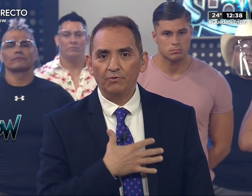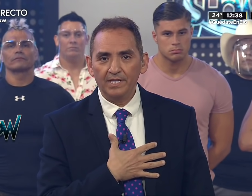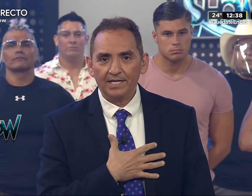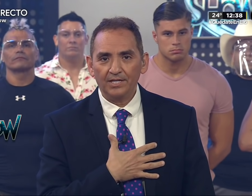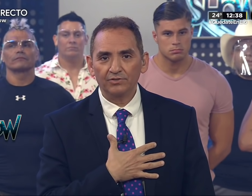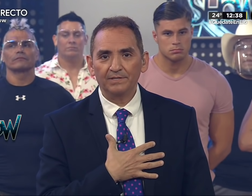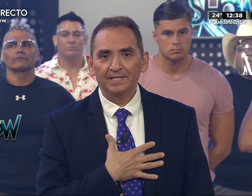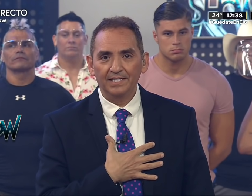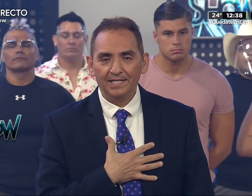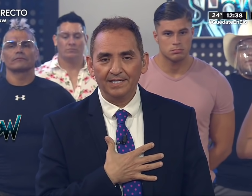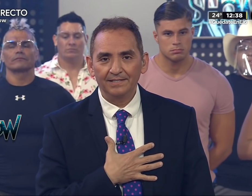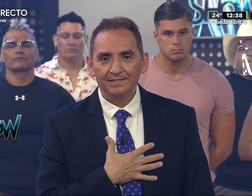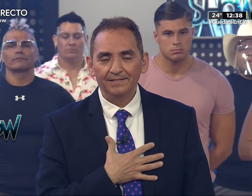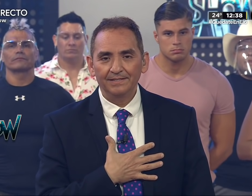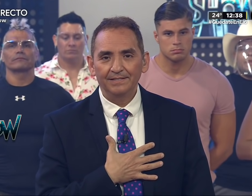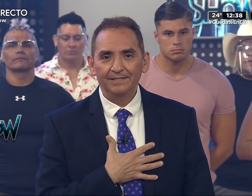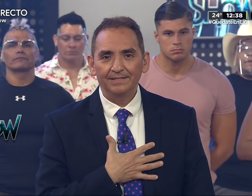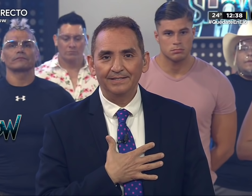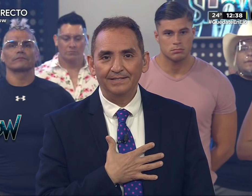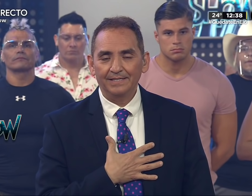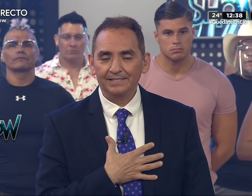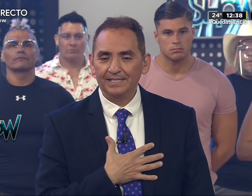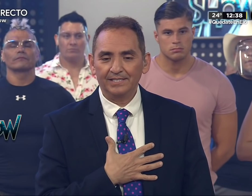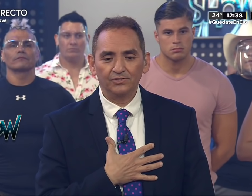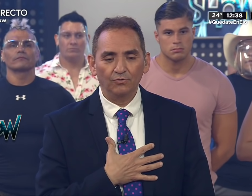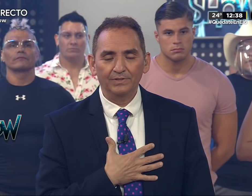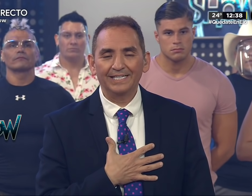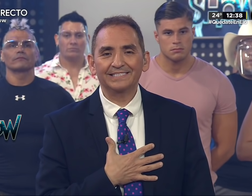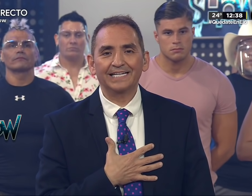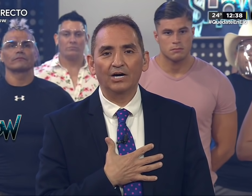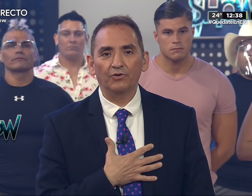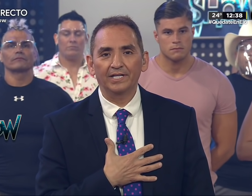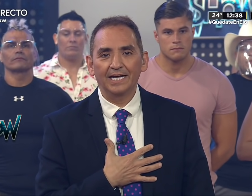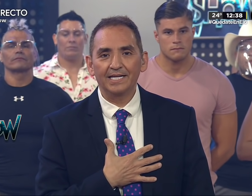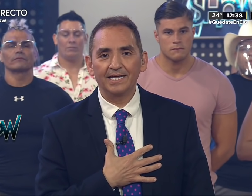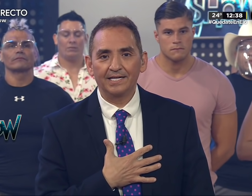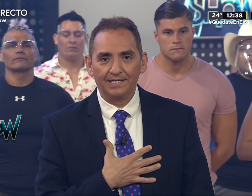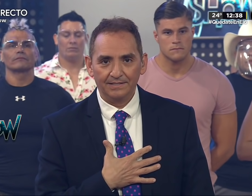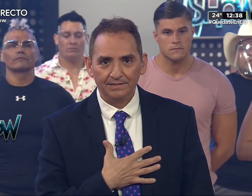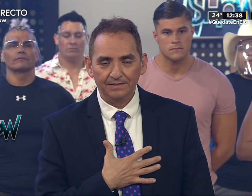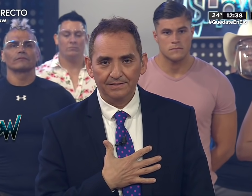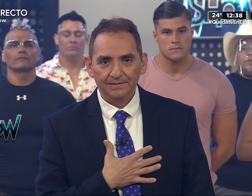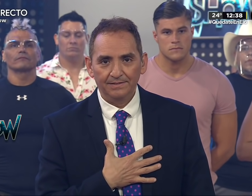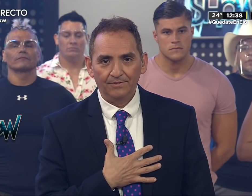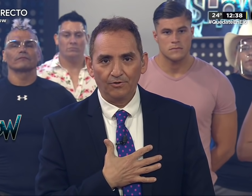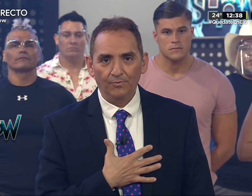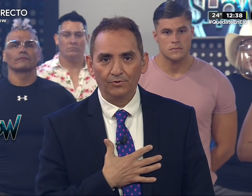Dios te cuide, que Dios te bendiga y que seas una extraordinaria hija